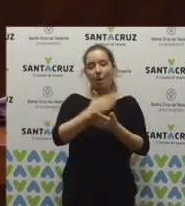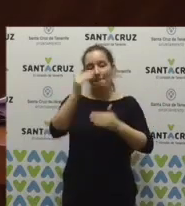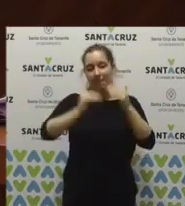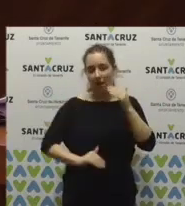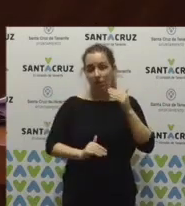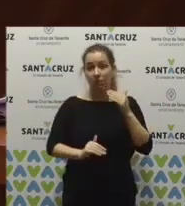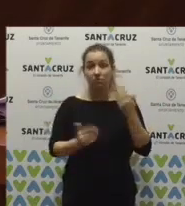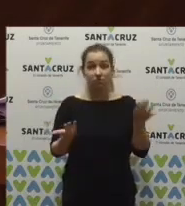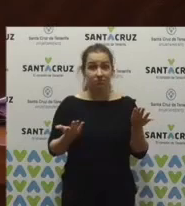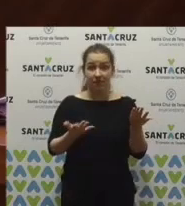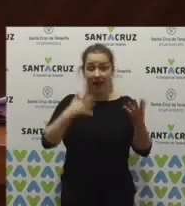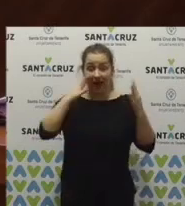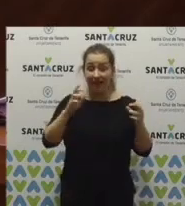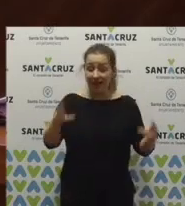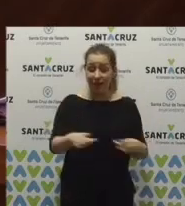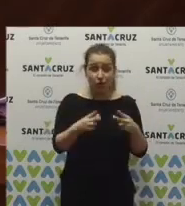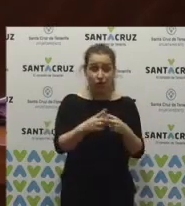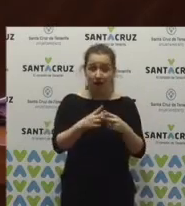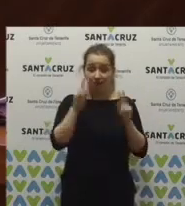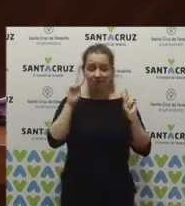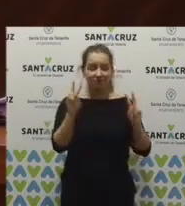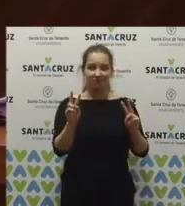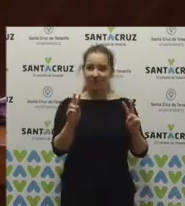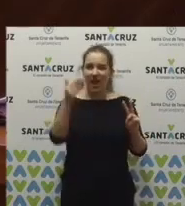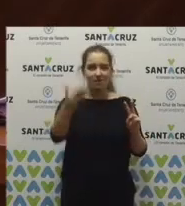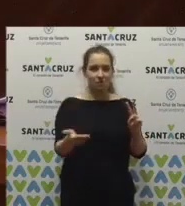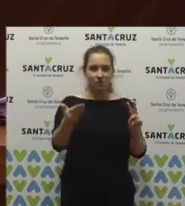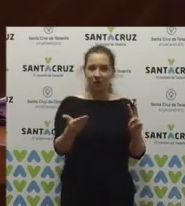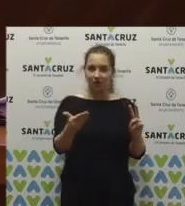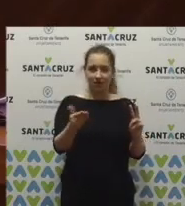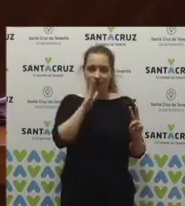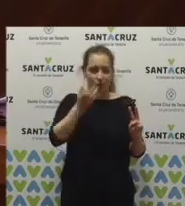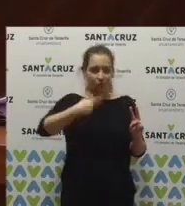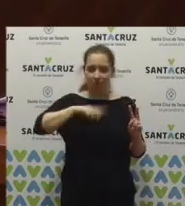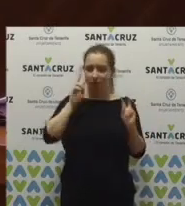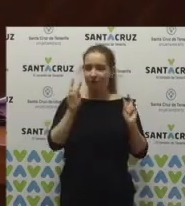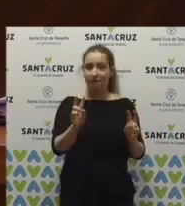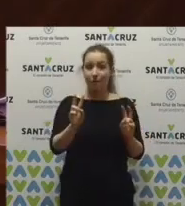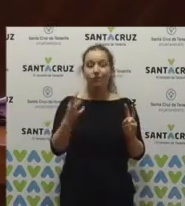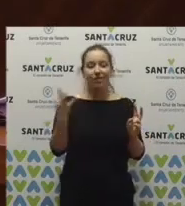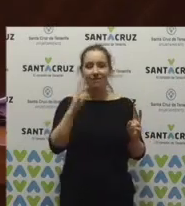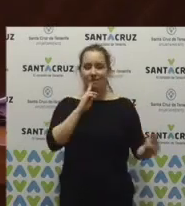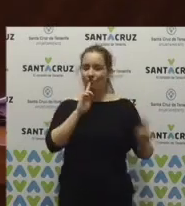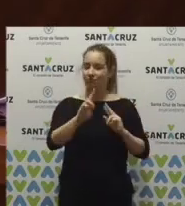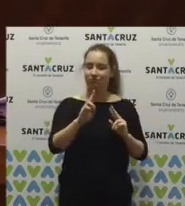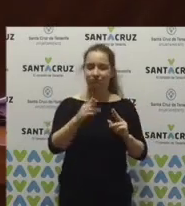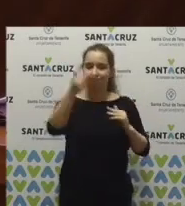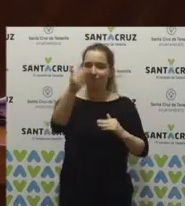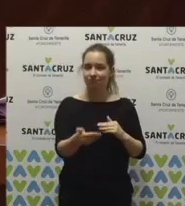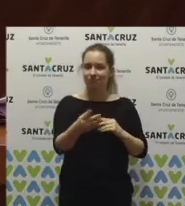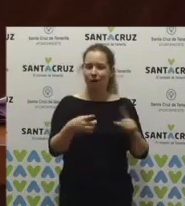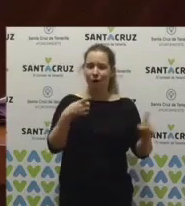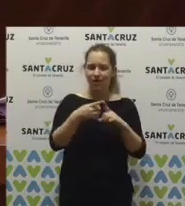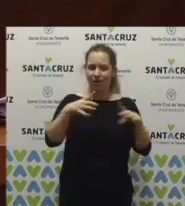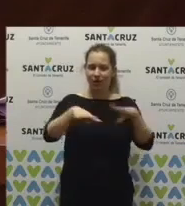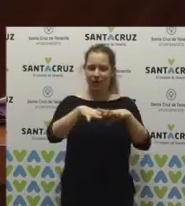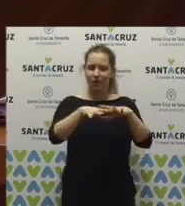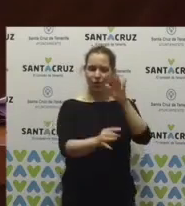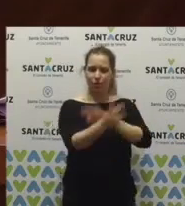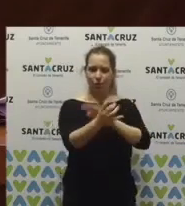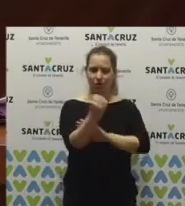importante la está viendo y tiene que haber también una respuesta muy importante en materia de apoyo al tejido productivo